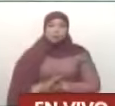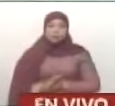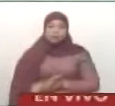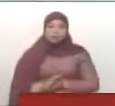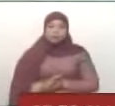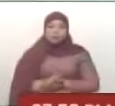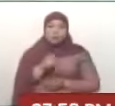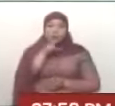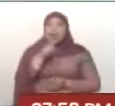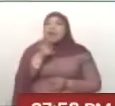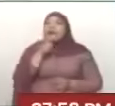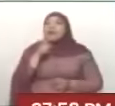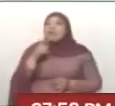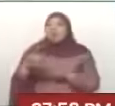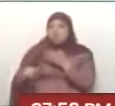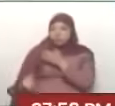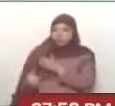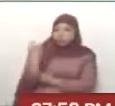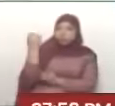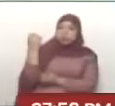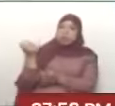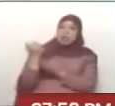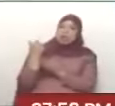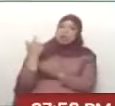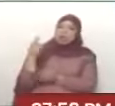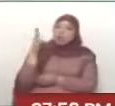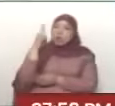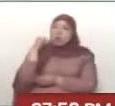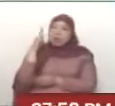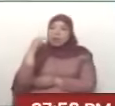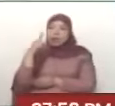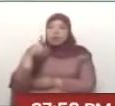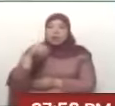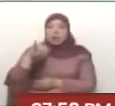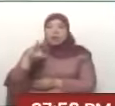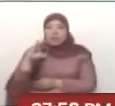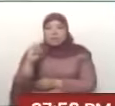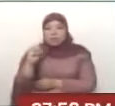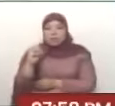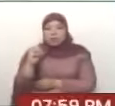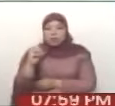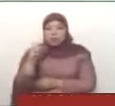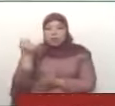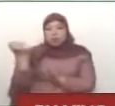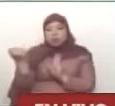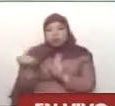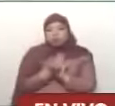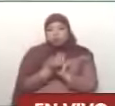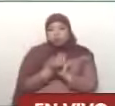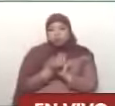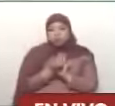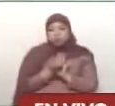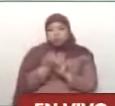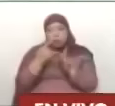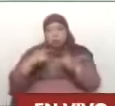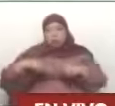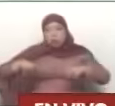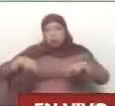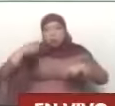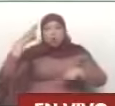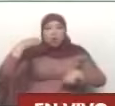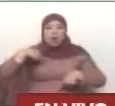lo traicionó uno de sus ayudantes, el negro Pío. Y apuñaló en la hamaca donde dormía